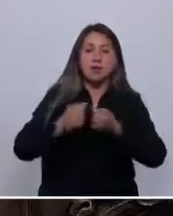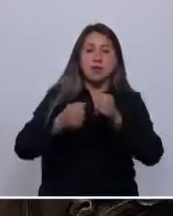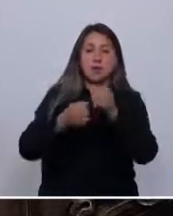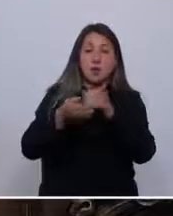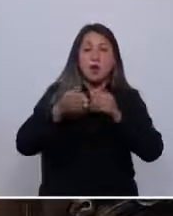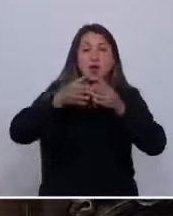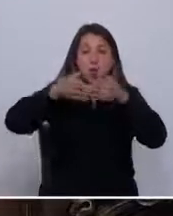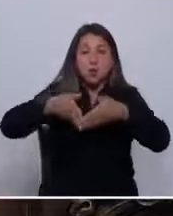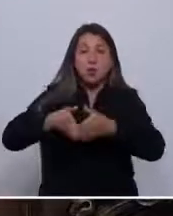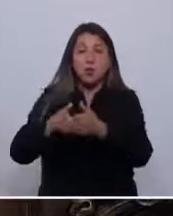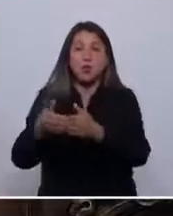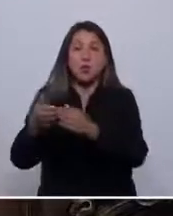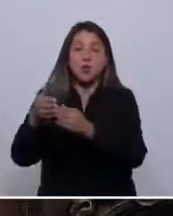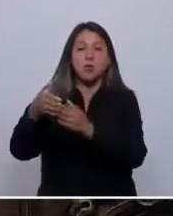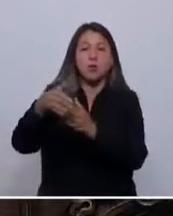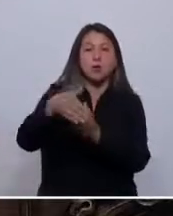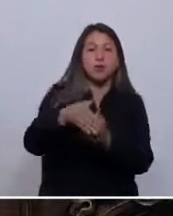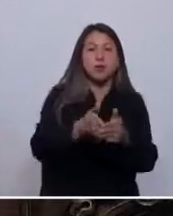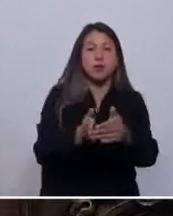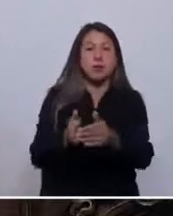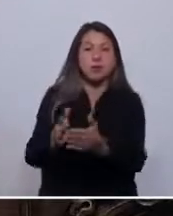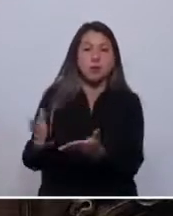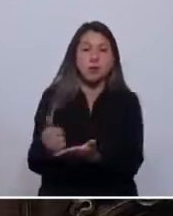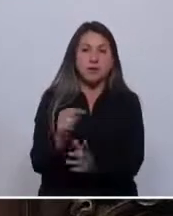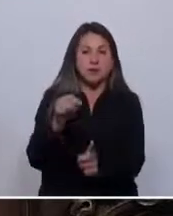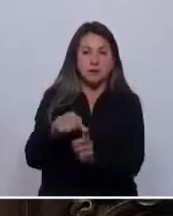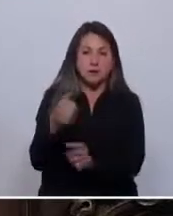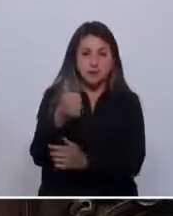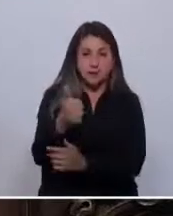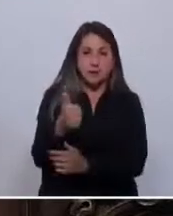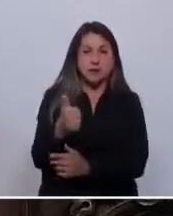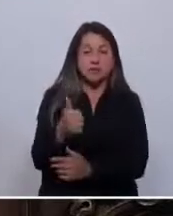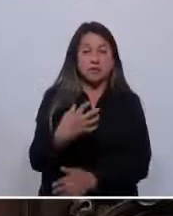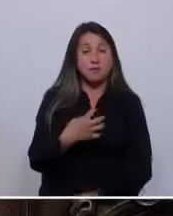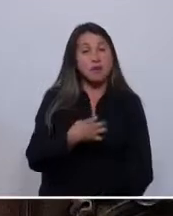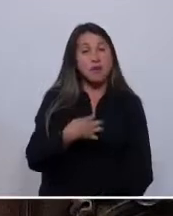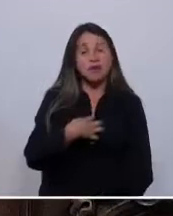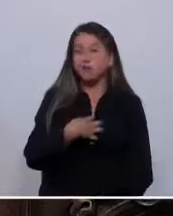para llegar a nuestro destino. No tengamos miedo